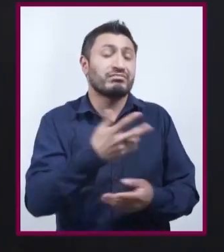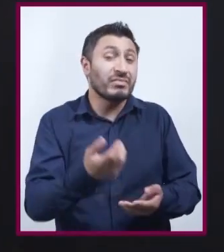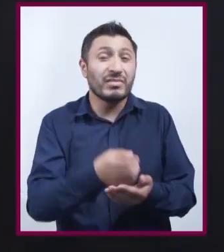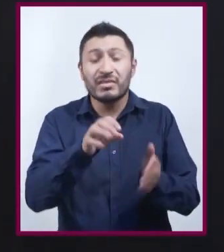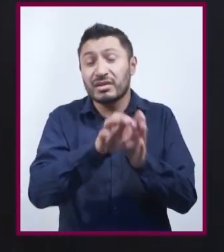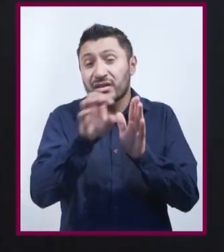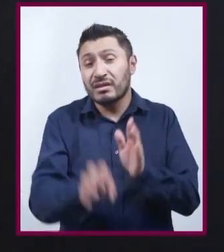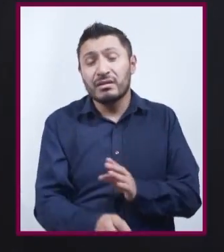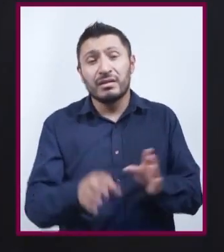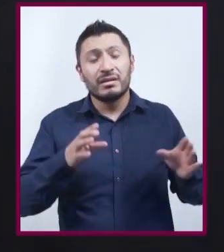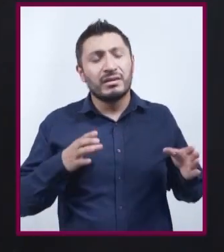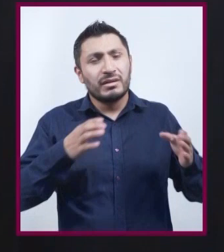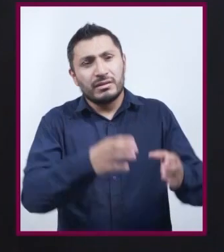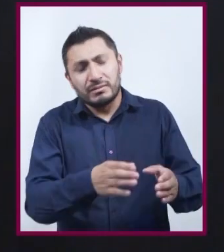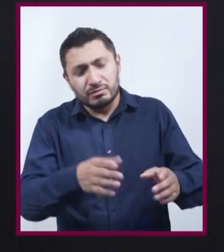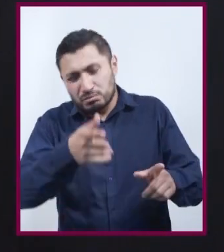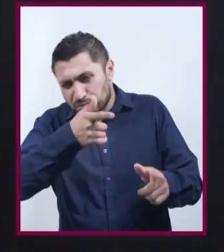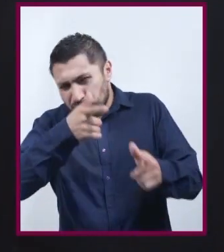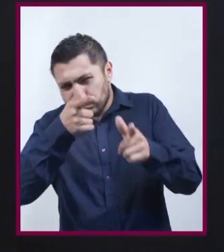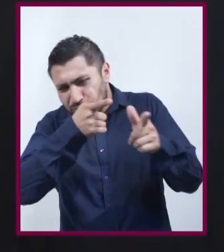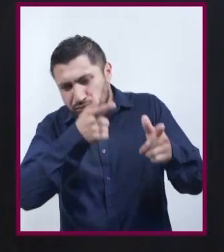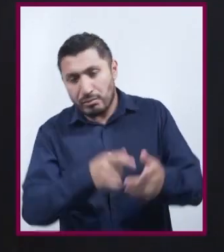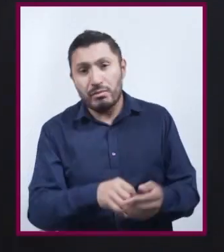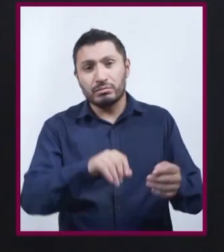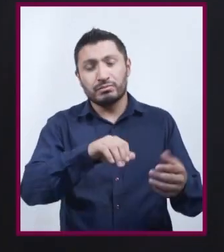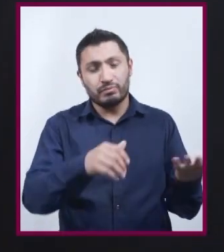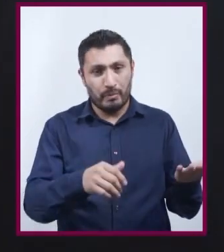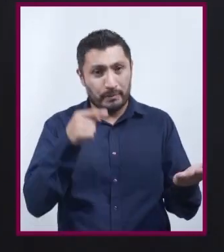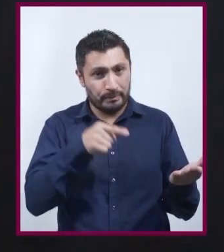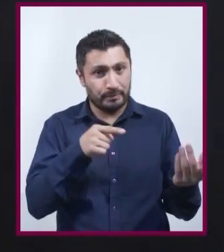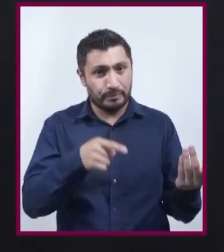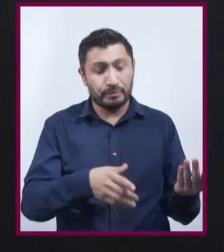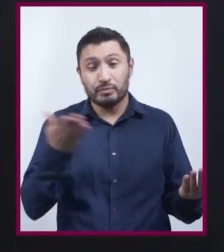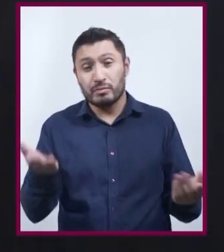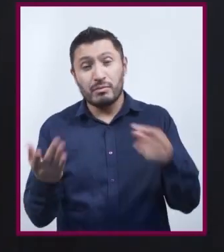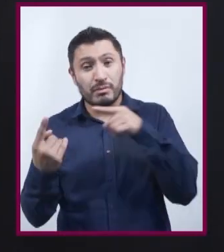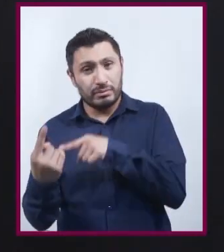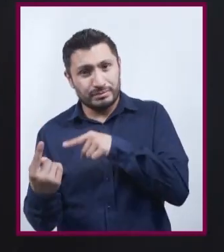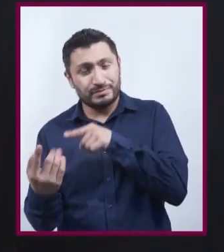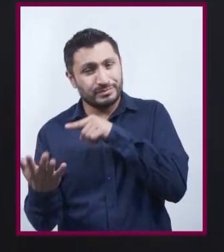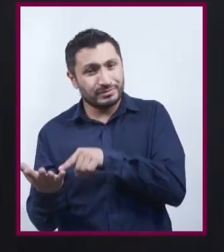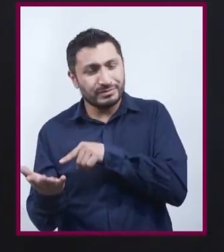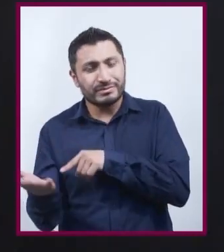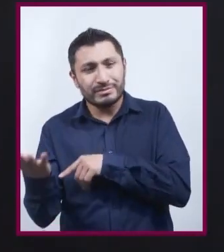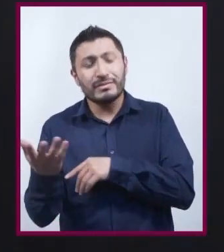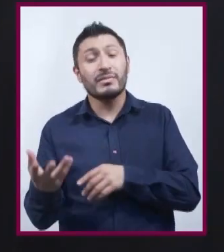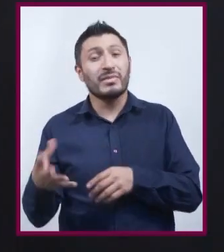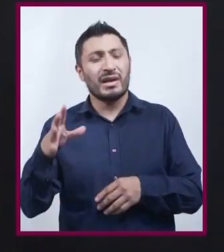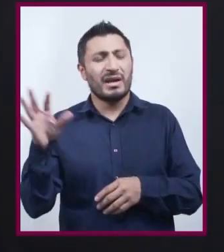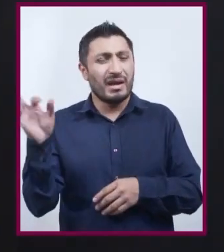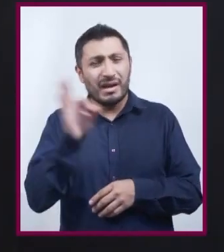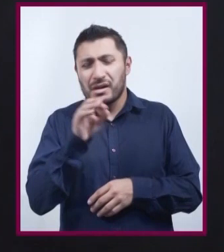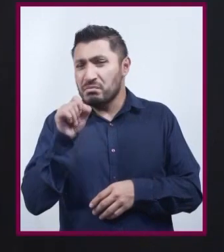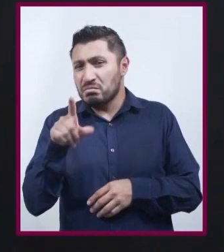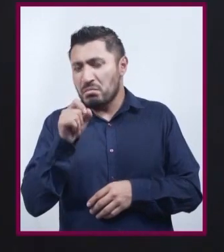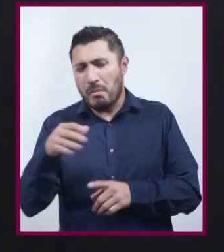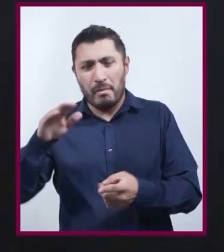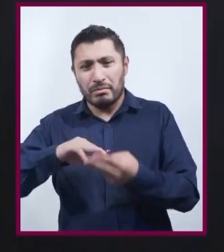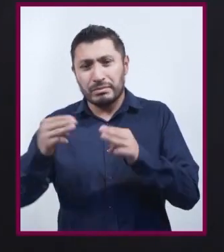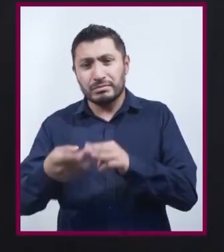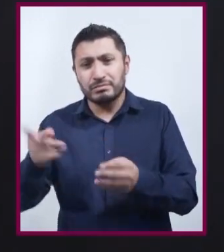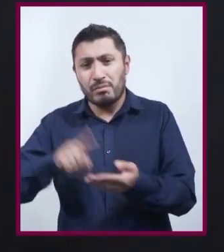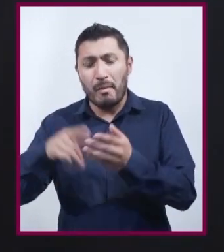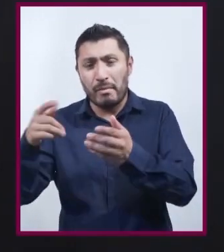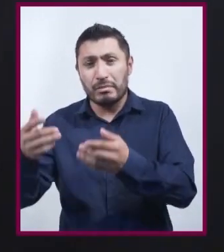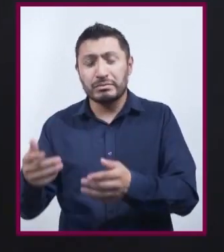vivió, por ejemplo, en un campo de concentración. El otro grupo sostiene que casi por las mismas razones, a través de las